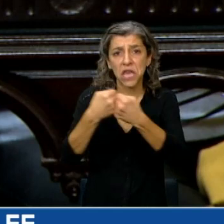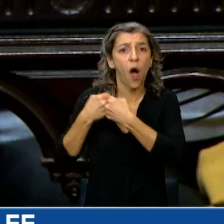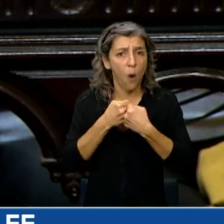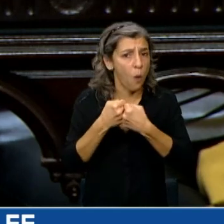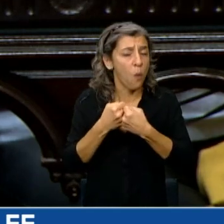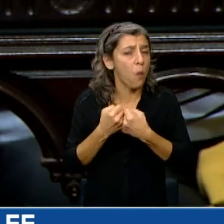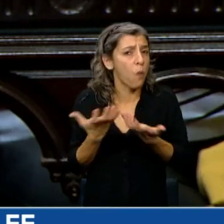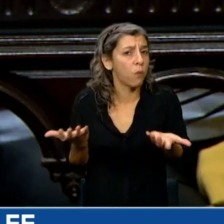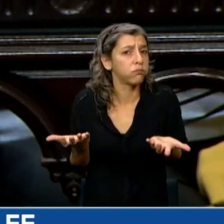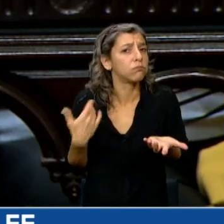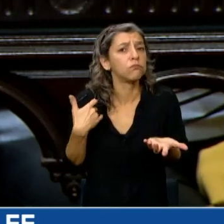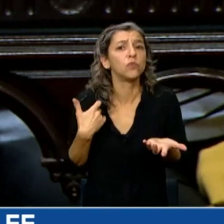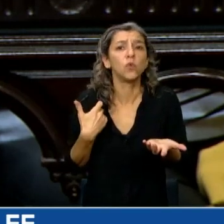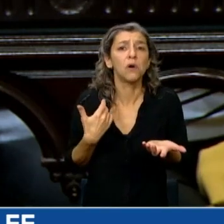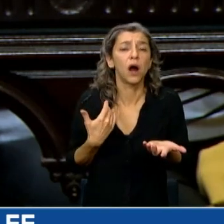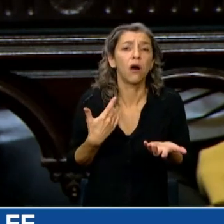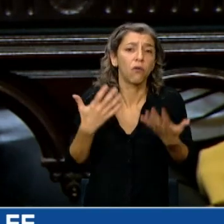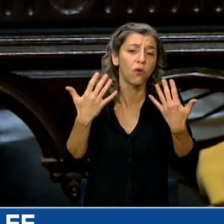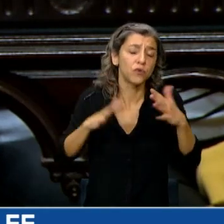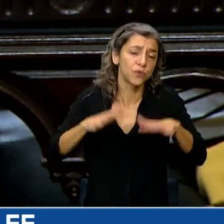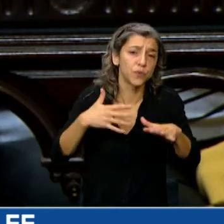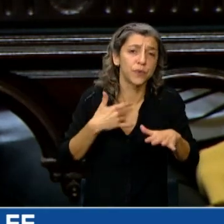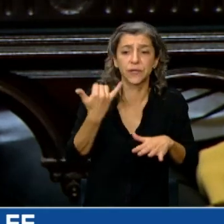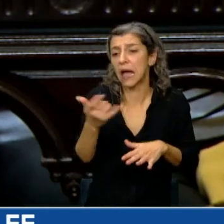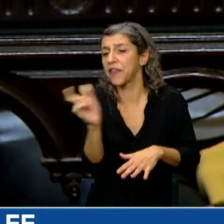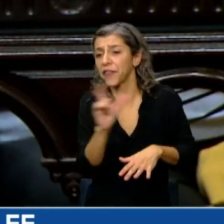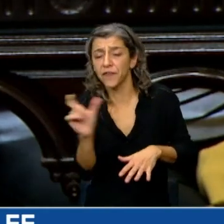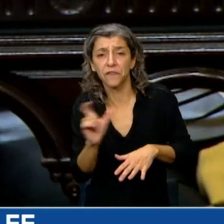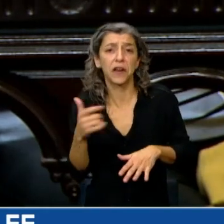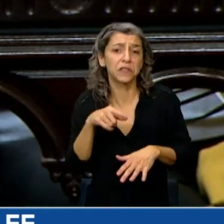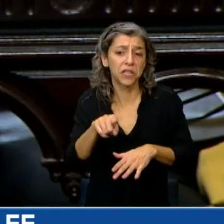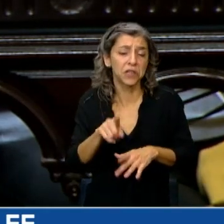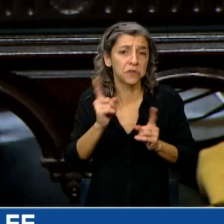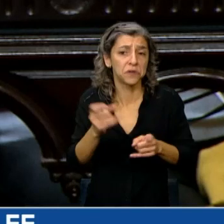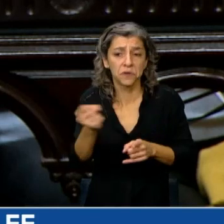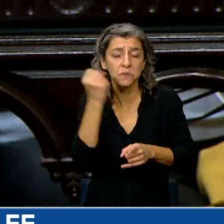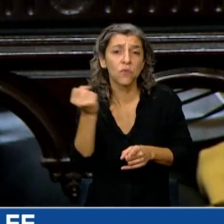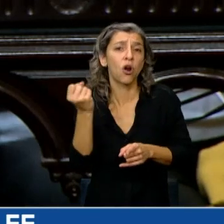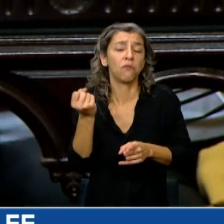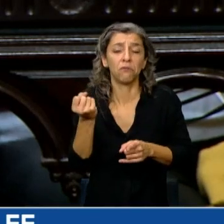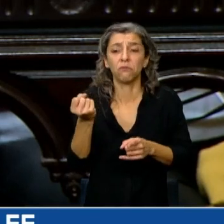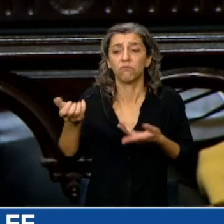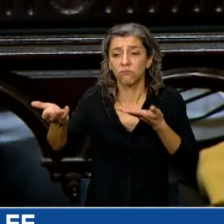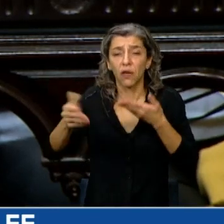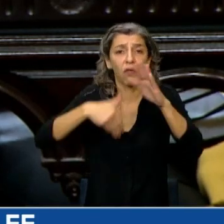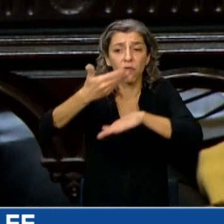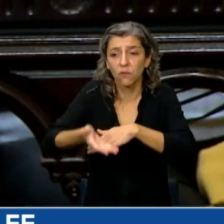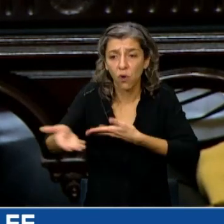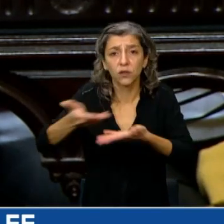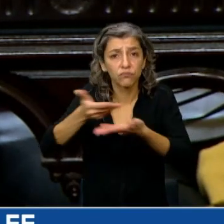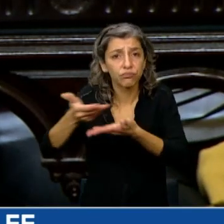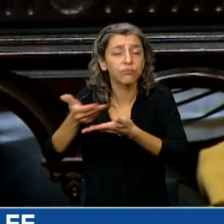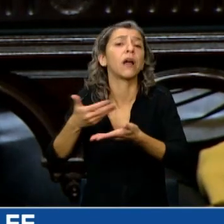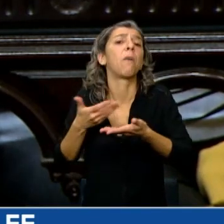de mucha diferencia entre positivos y negativos, que sea un aliciente también a poder comunicarlo, ¿no? Porque después lo que le comunicamos a los medios